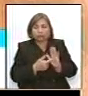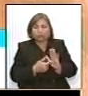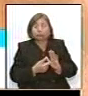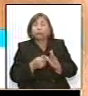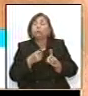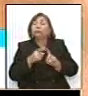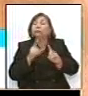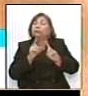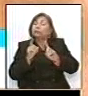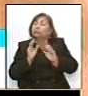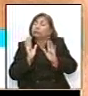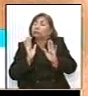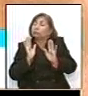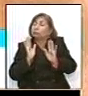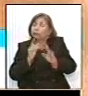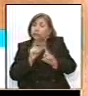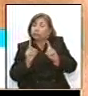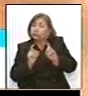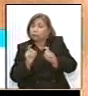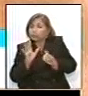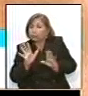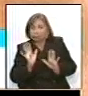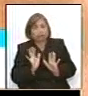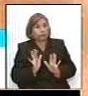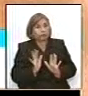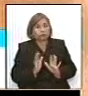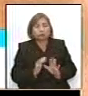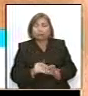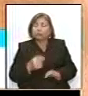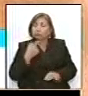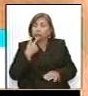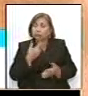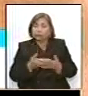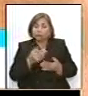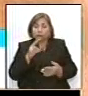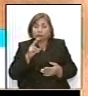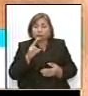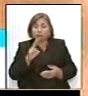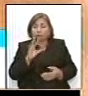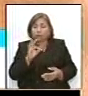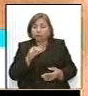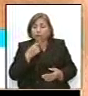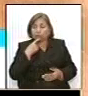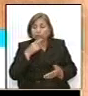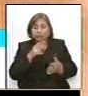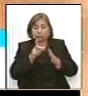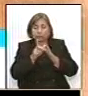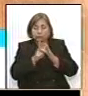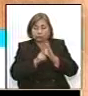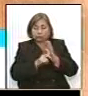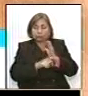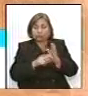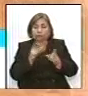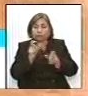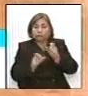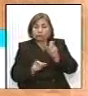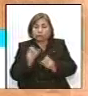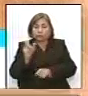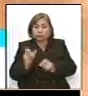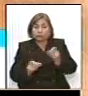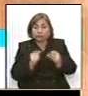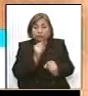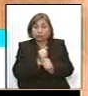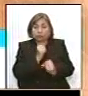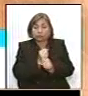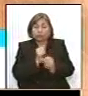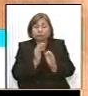se les preguntó su participación en dichos informes. A partir de la página 29 está la relación del personal, la